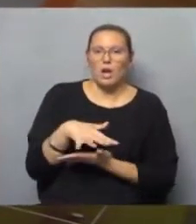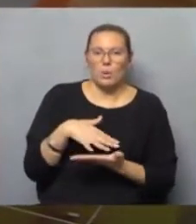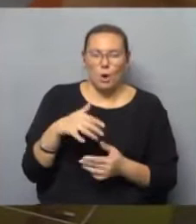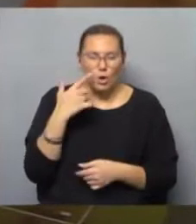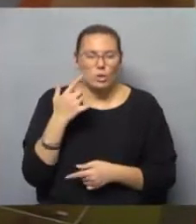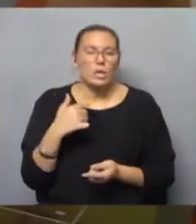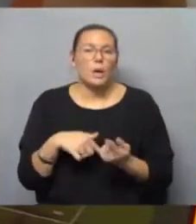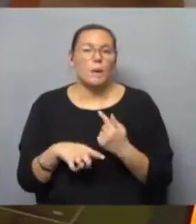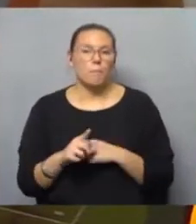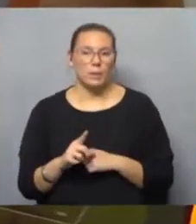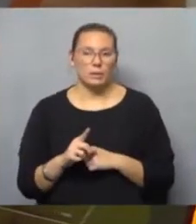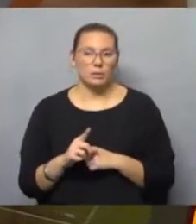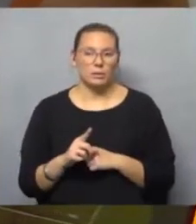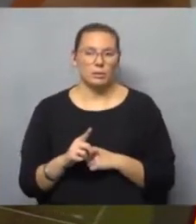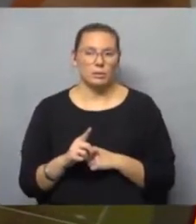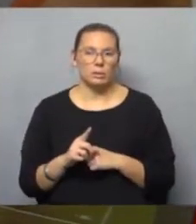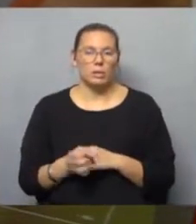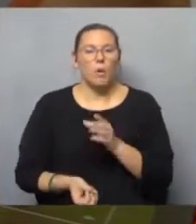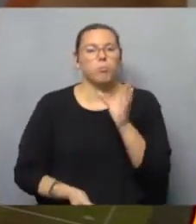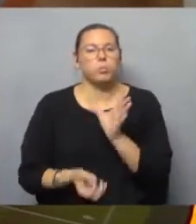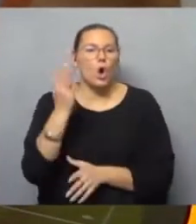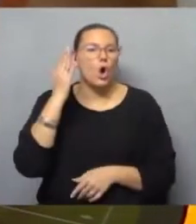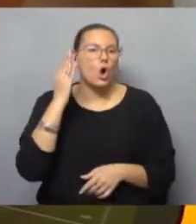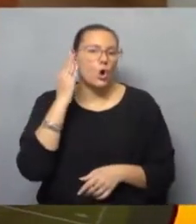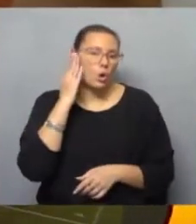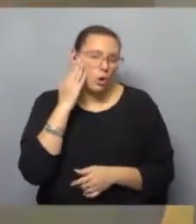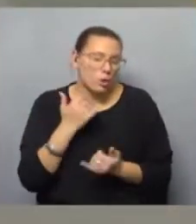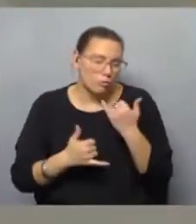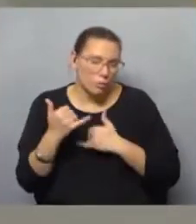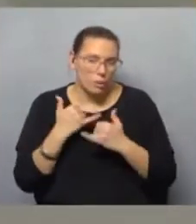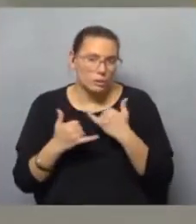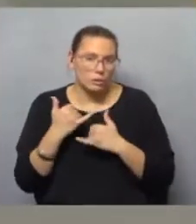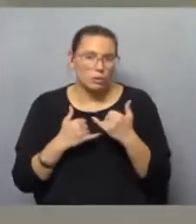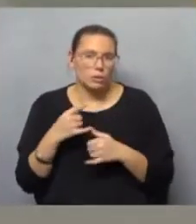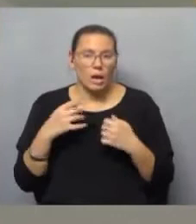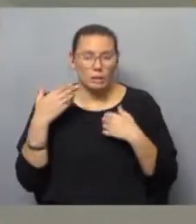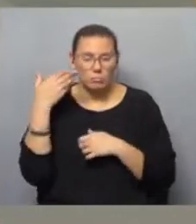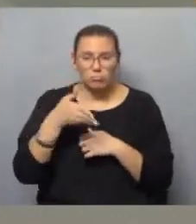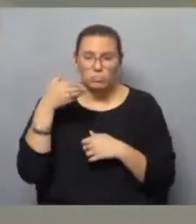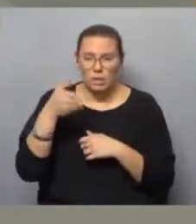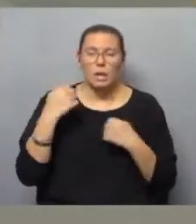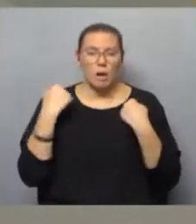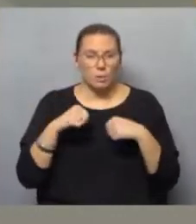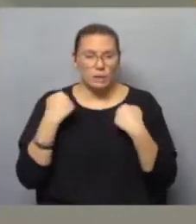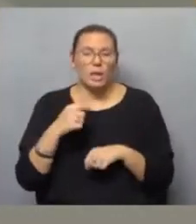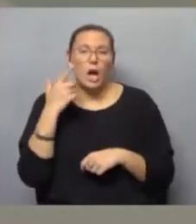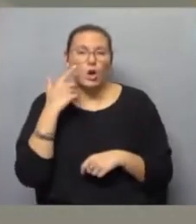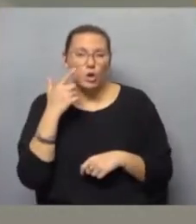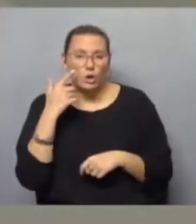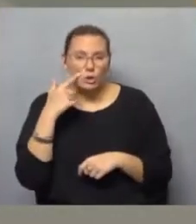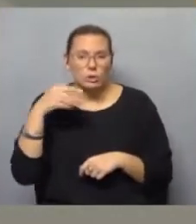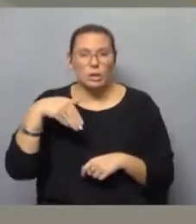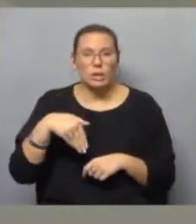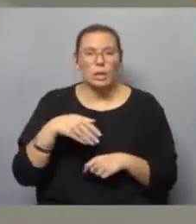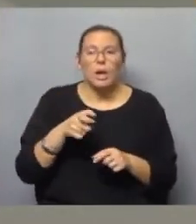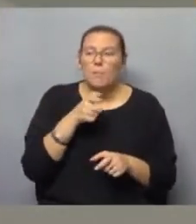Pero además de generar conocimiento, acá hay un montón de salidas prácticas, desde conocer, digamos, lo que puede ser la mineralogía de la